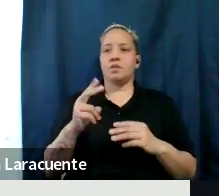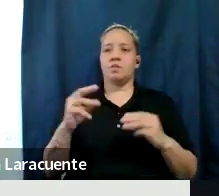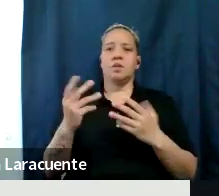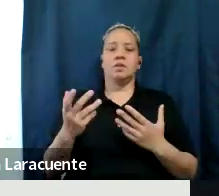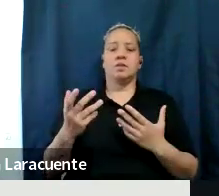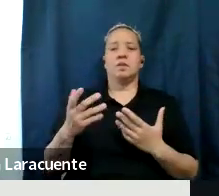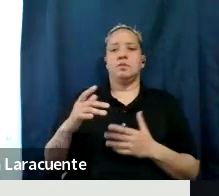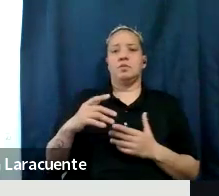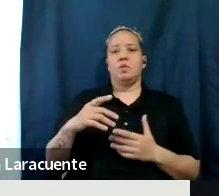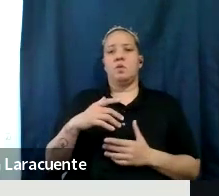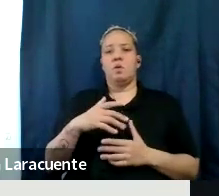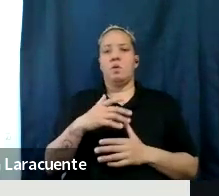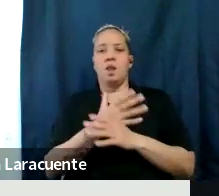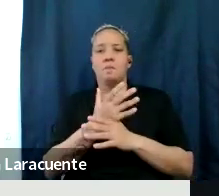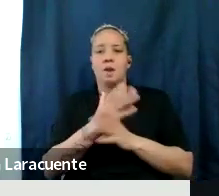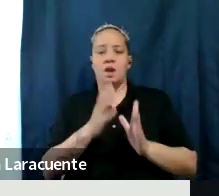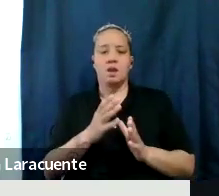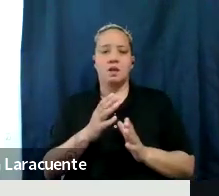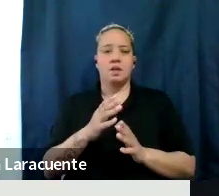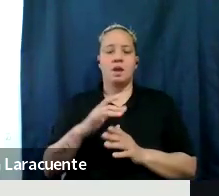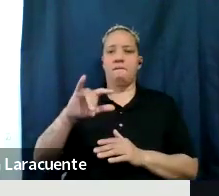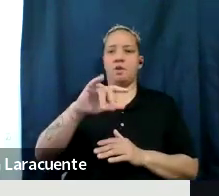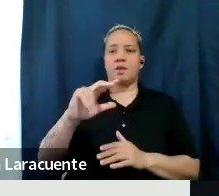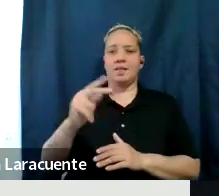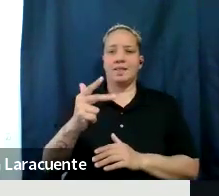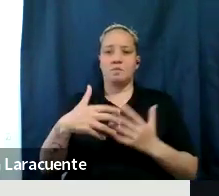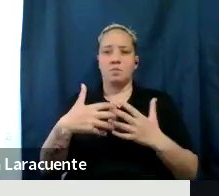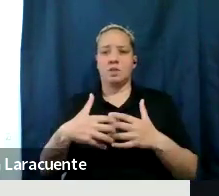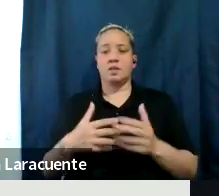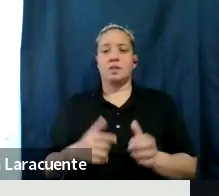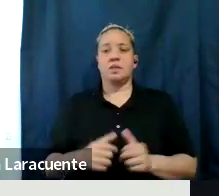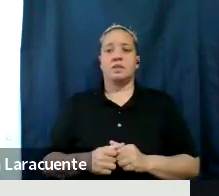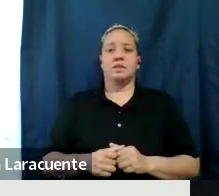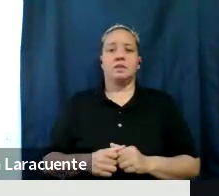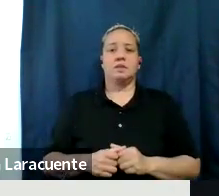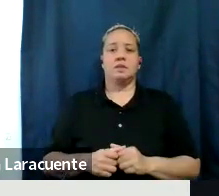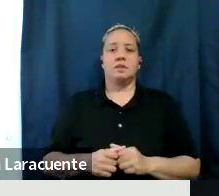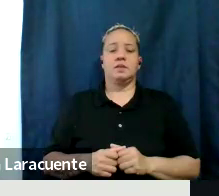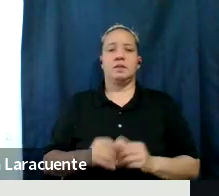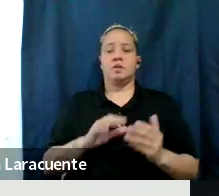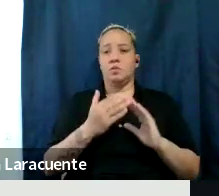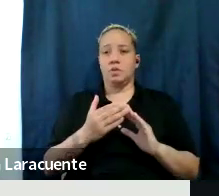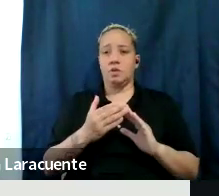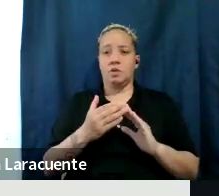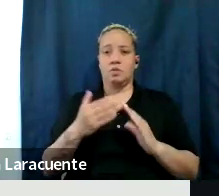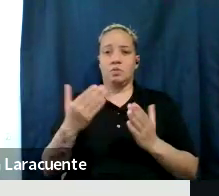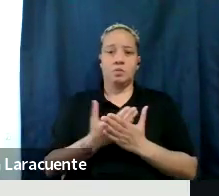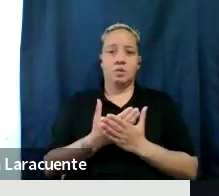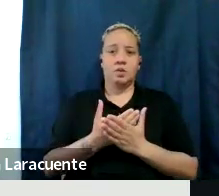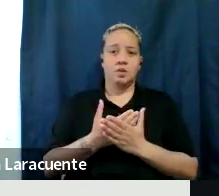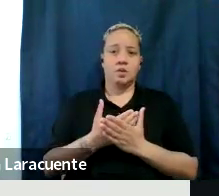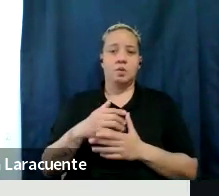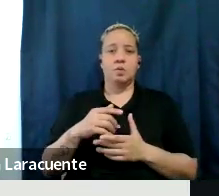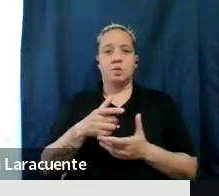trimotores y digamos que la gran primera ciudad moderna bombardeada es del